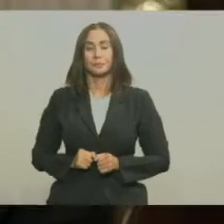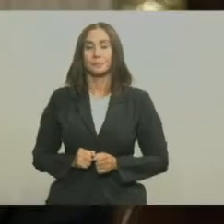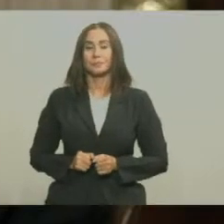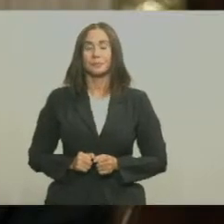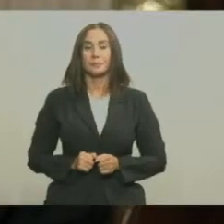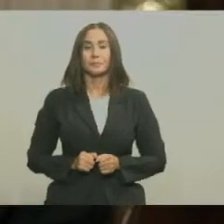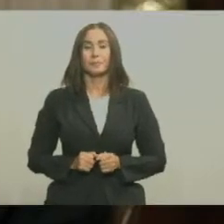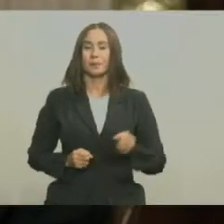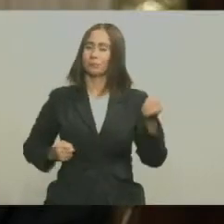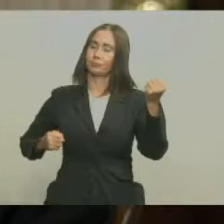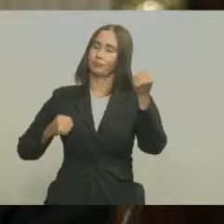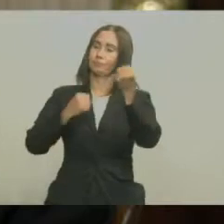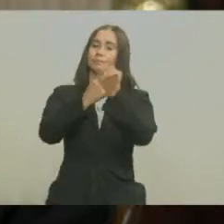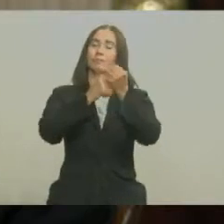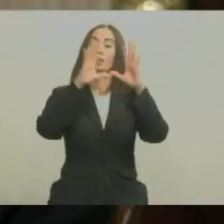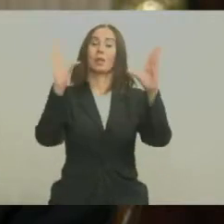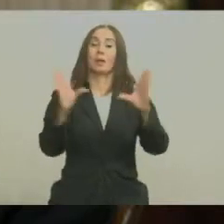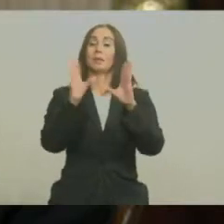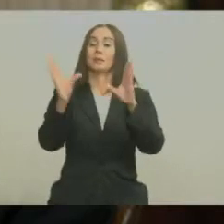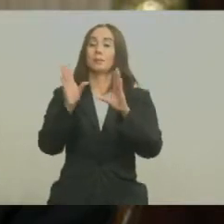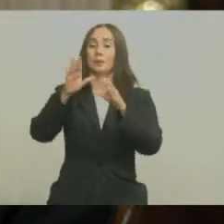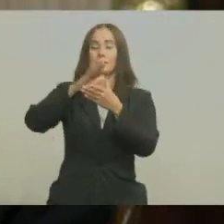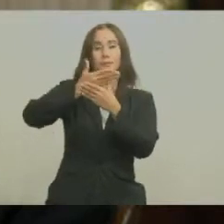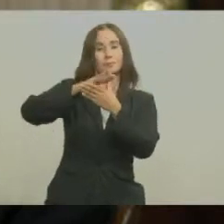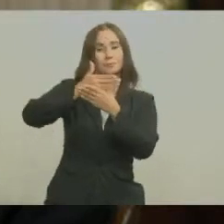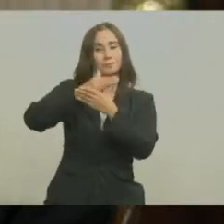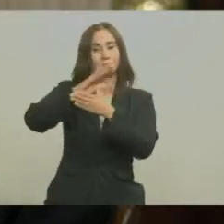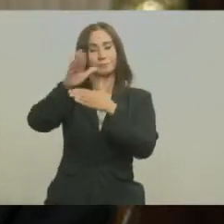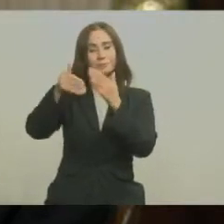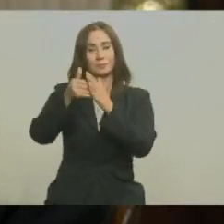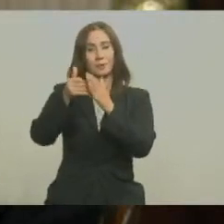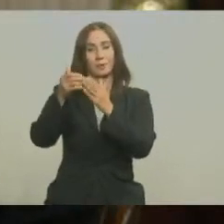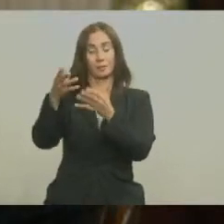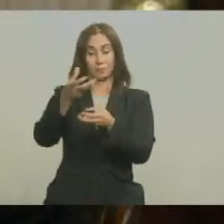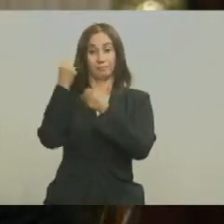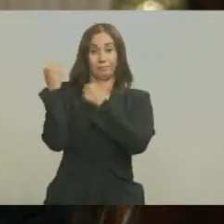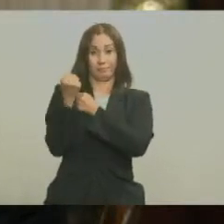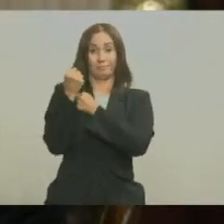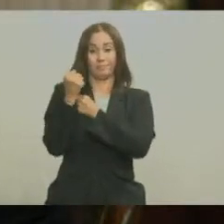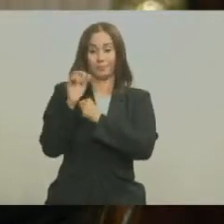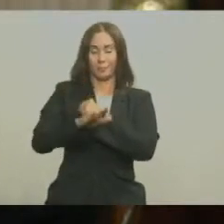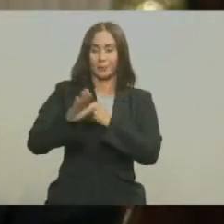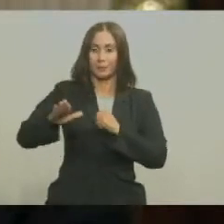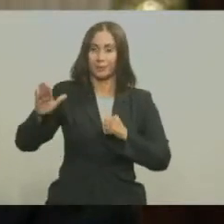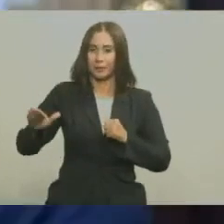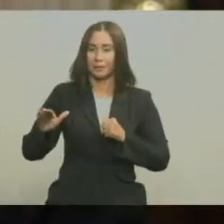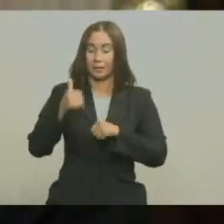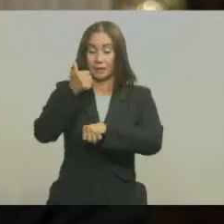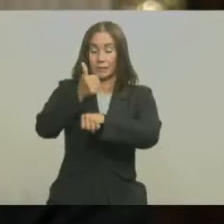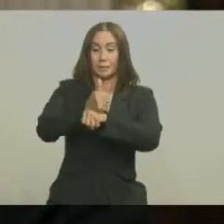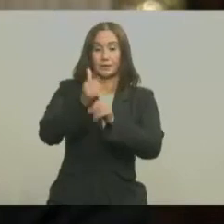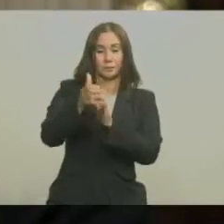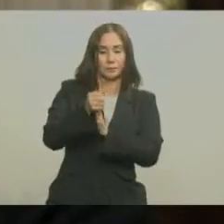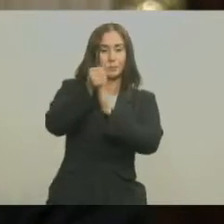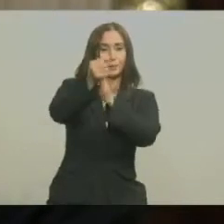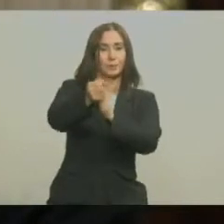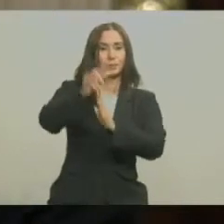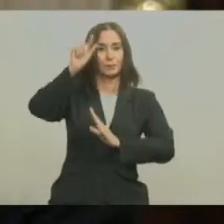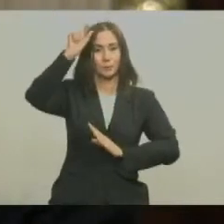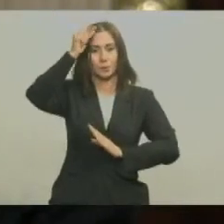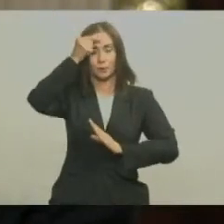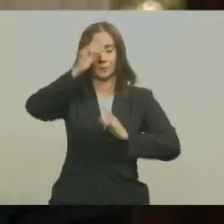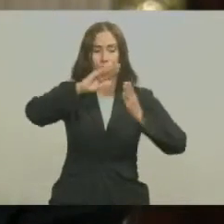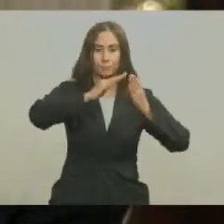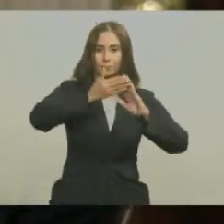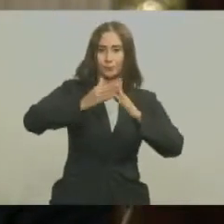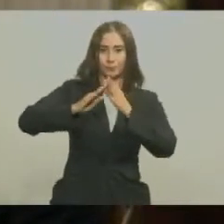vamos a impulsar actividades de participación y empoderamiento infantil, estableciendo la coordinación con los gobiernos